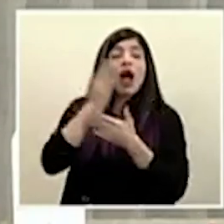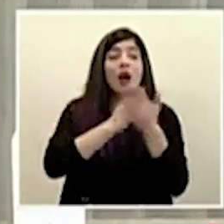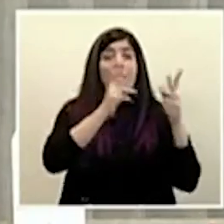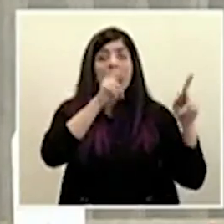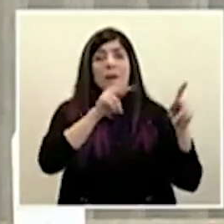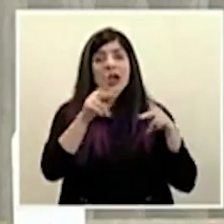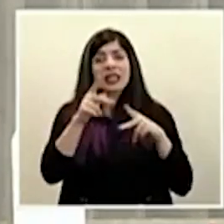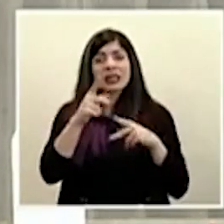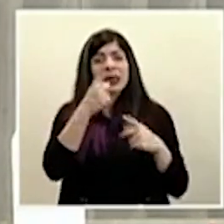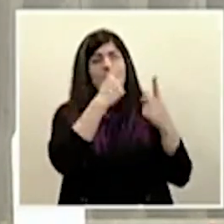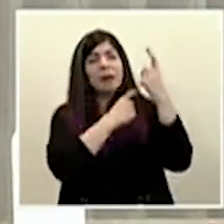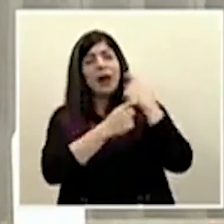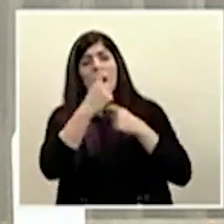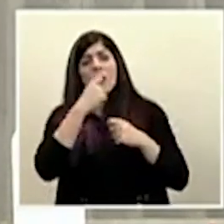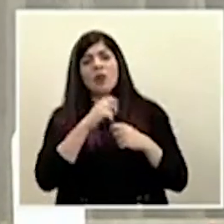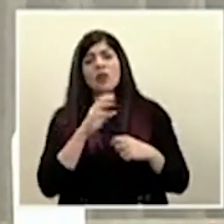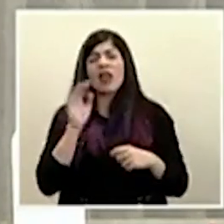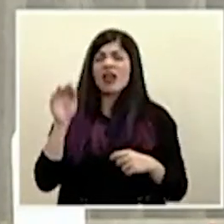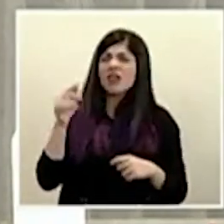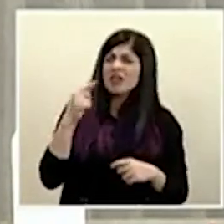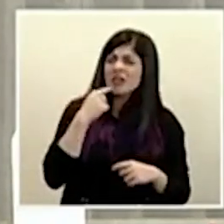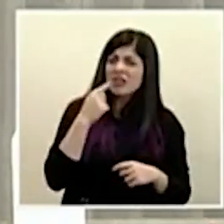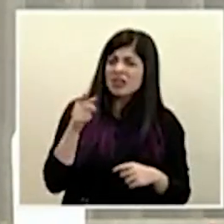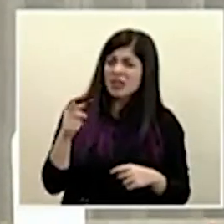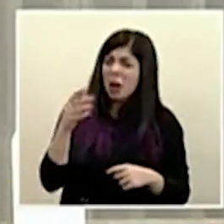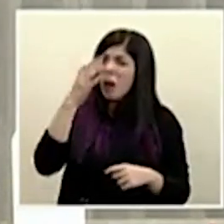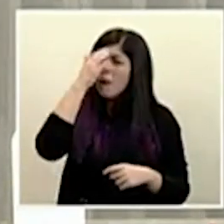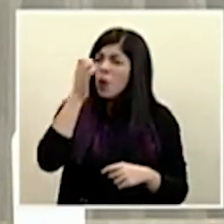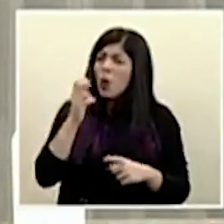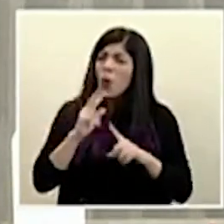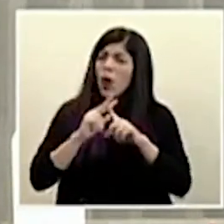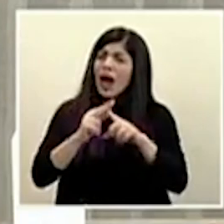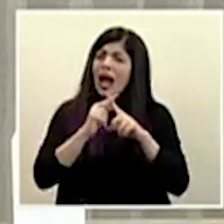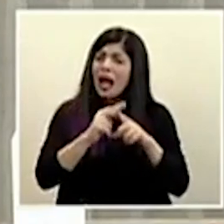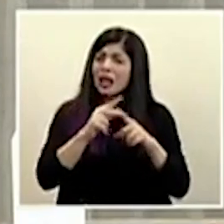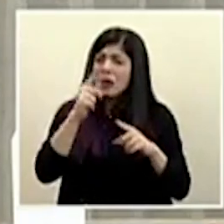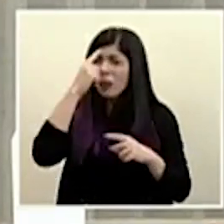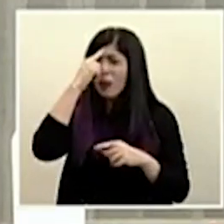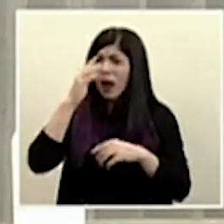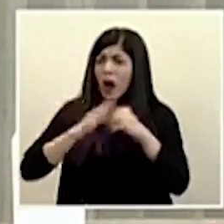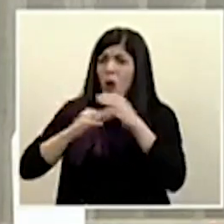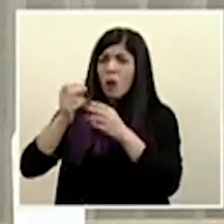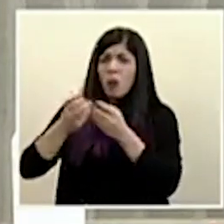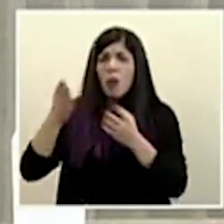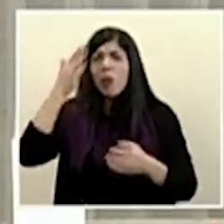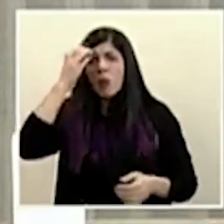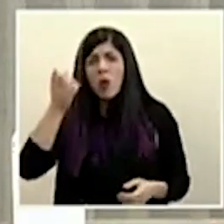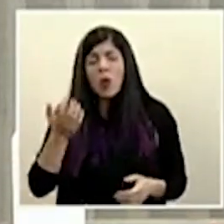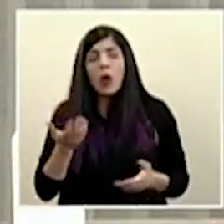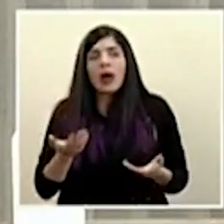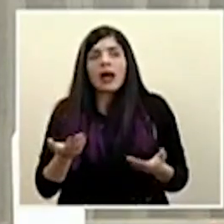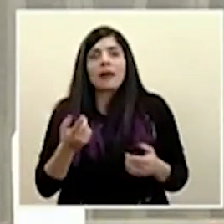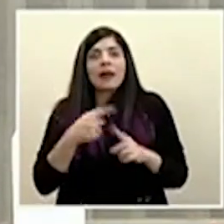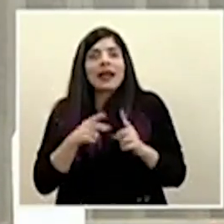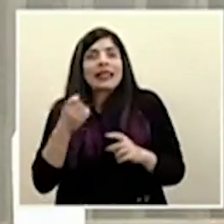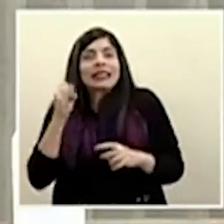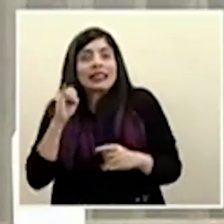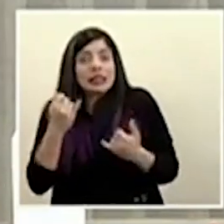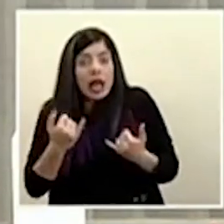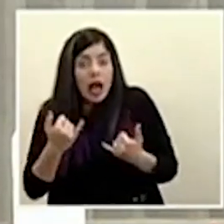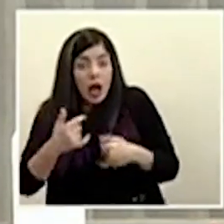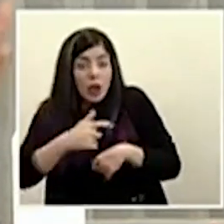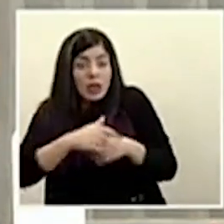que consultaban o que cuestionaban que enviáramos créditos para la obra pública, por ejemplo. Bueno, pero si en este